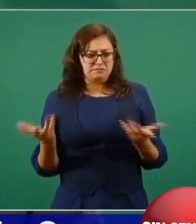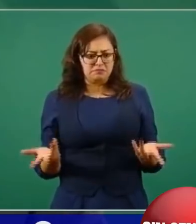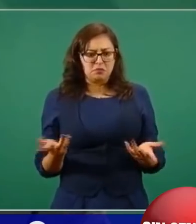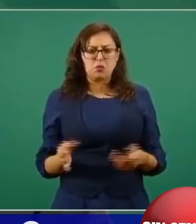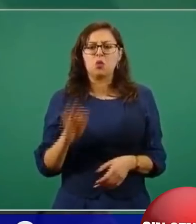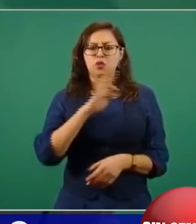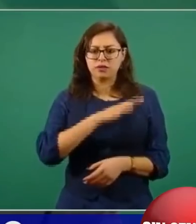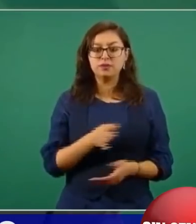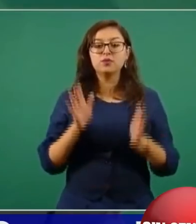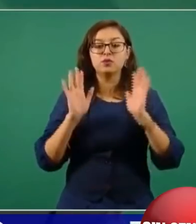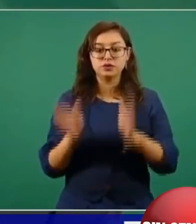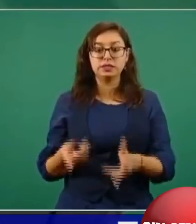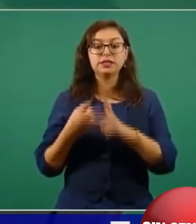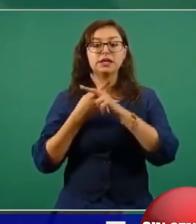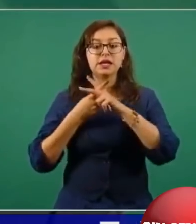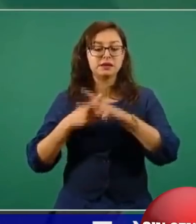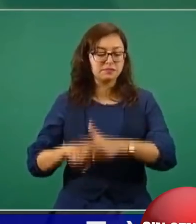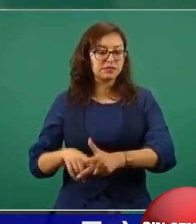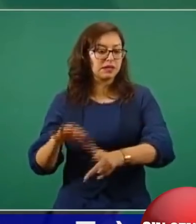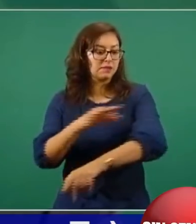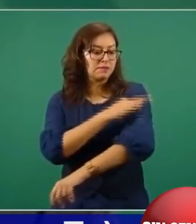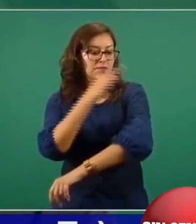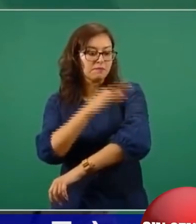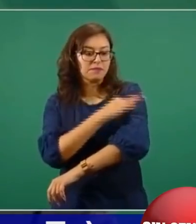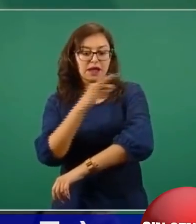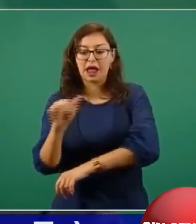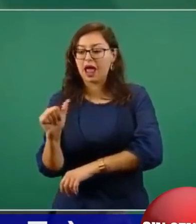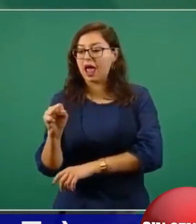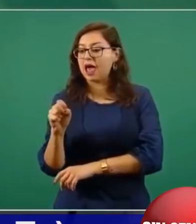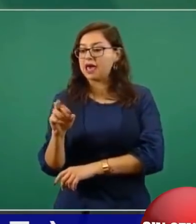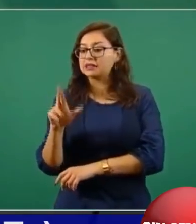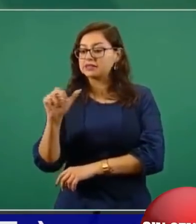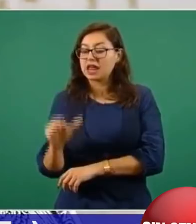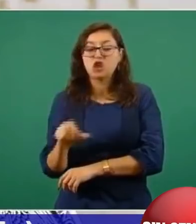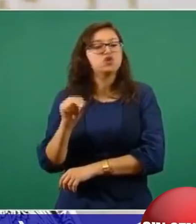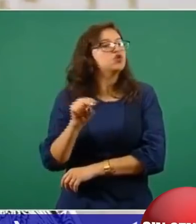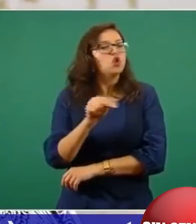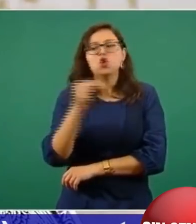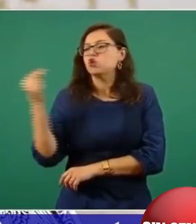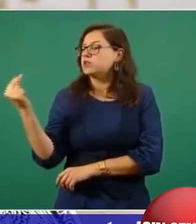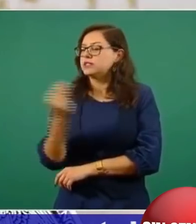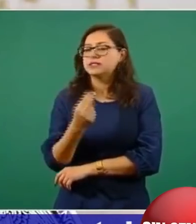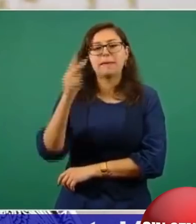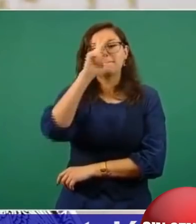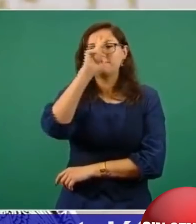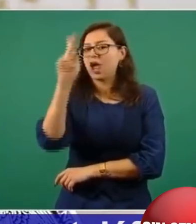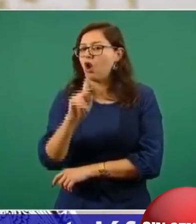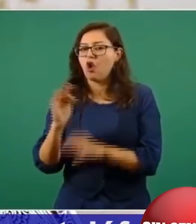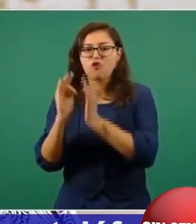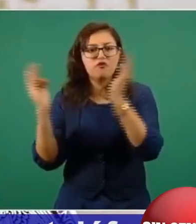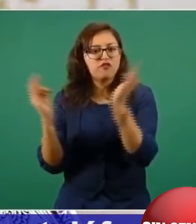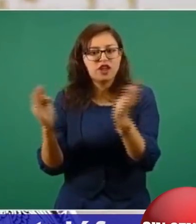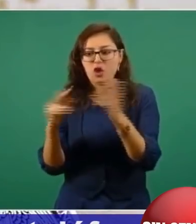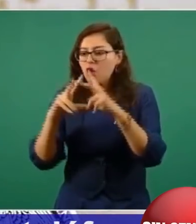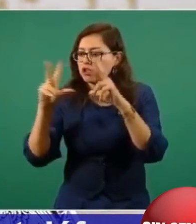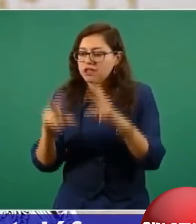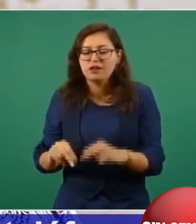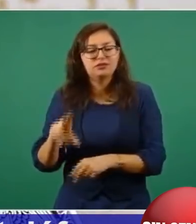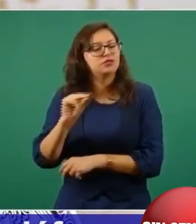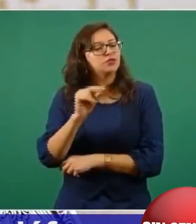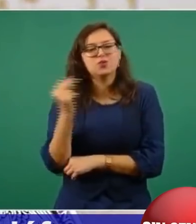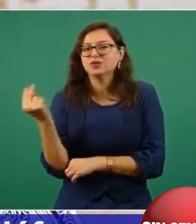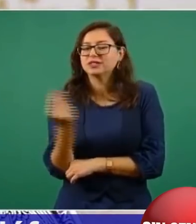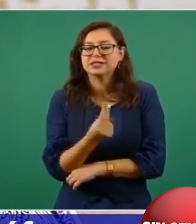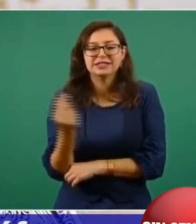zonas rurales, con una vacuna cuyo manejo es más fácil. La vacuna de Astra no requiere ultracongelación,